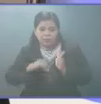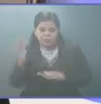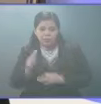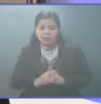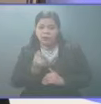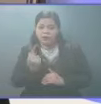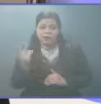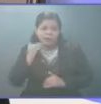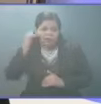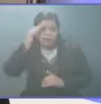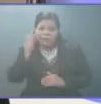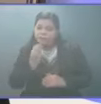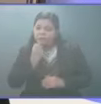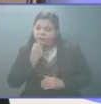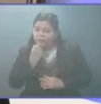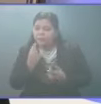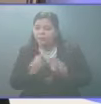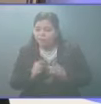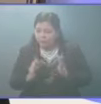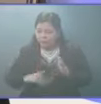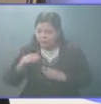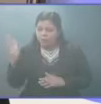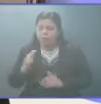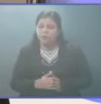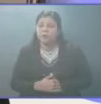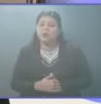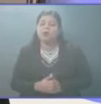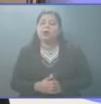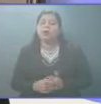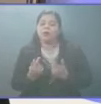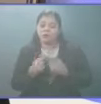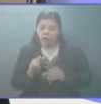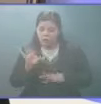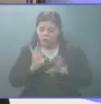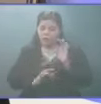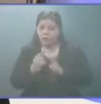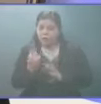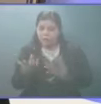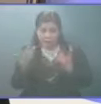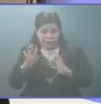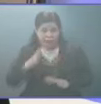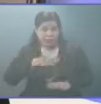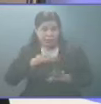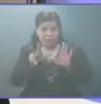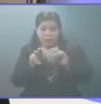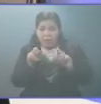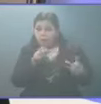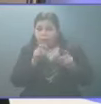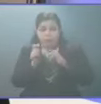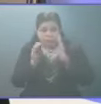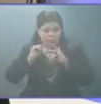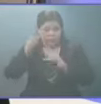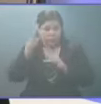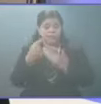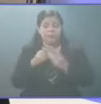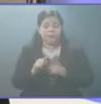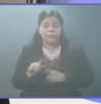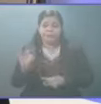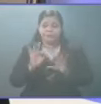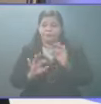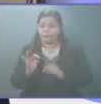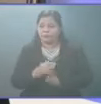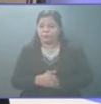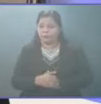60 años y van a ser mayores aún en aquellos que tengan 80 años o más. Y es precisamente por